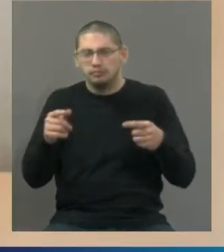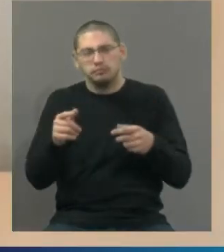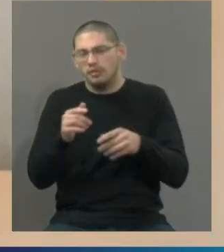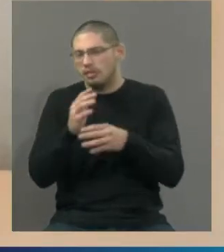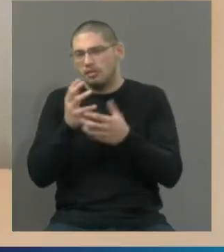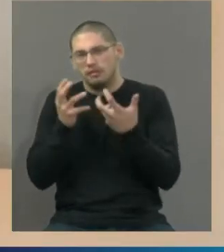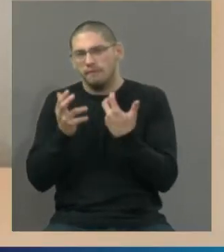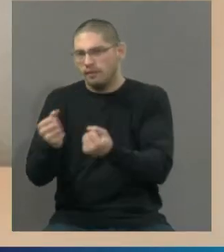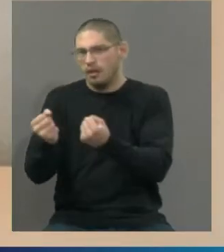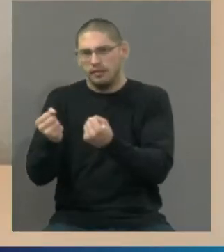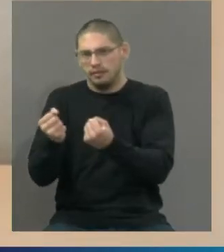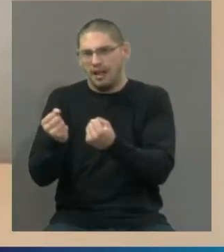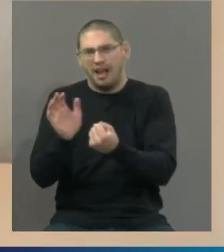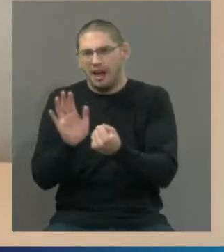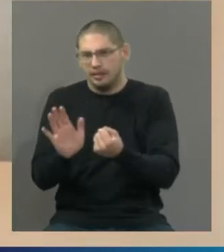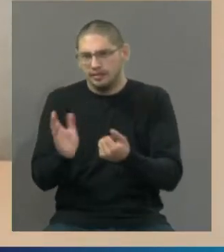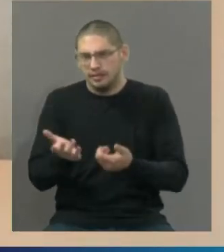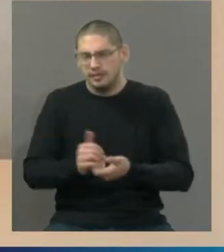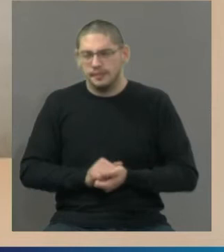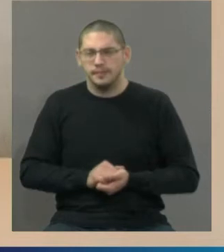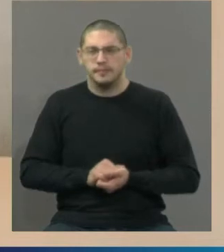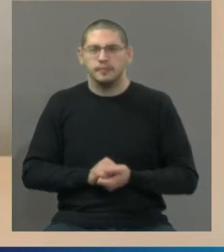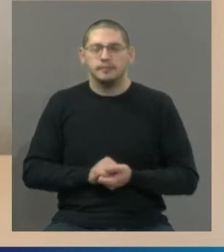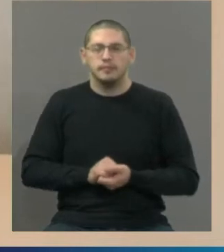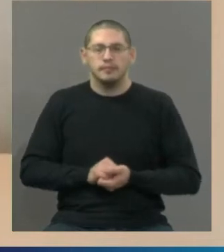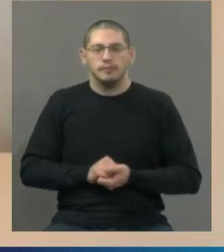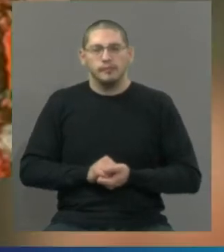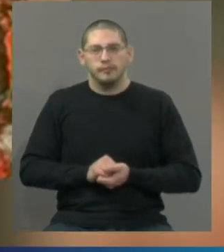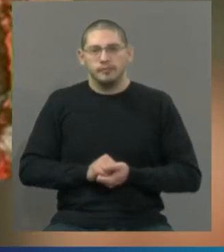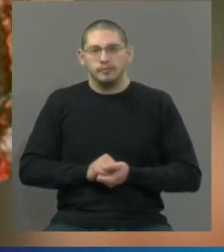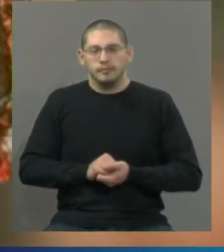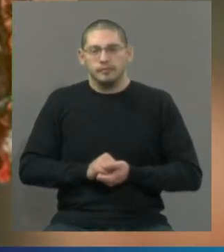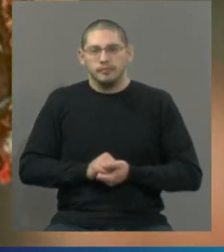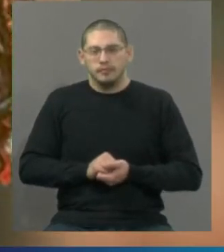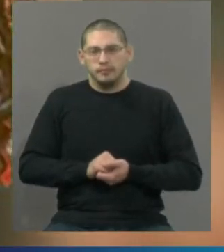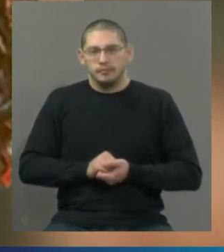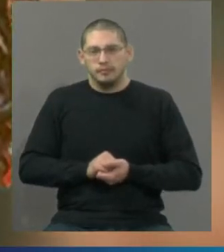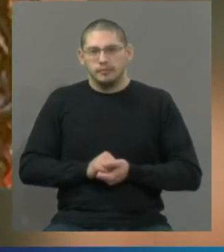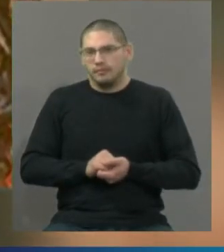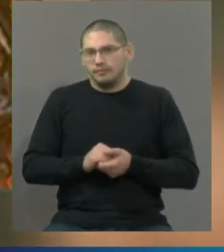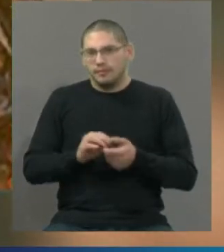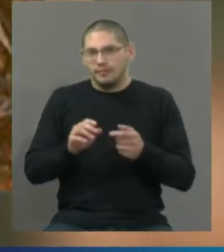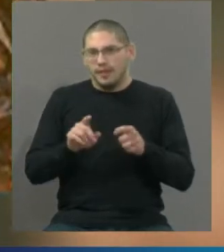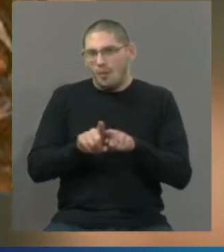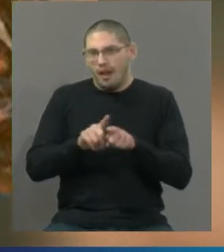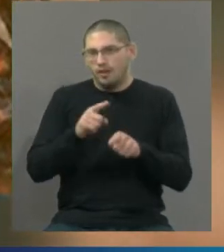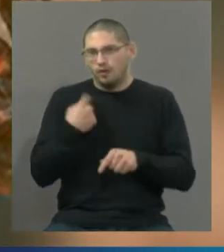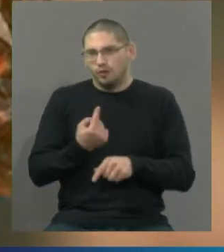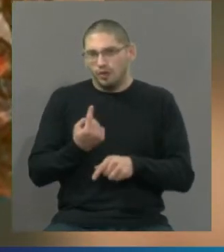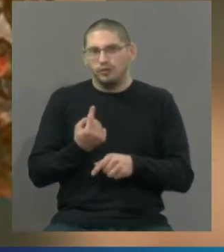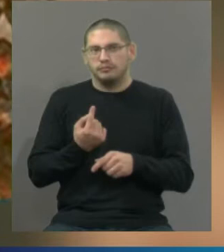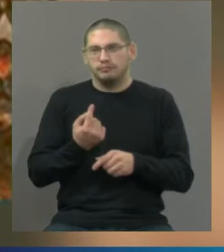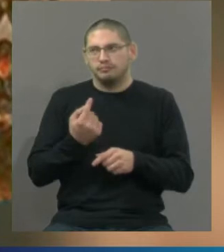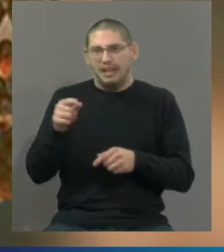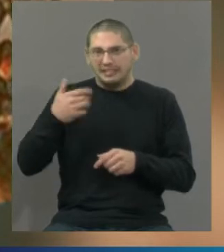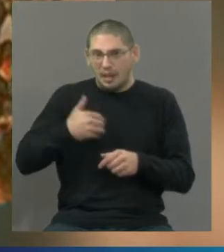sanmartinianas. Yo creo que un poco es esto que nosotros de algún momento lo sentimos muy nuestro, si bien no nació acá,